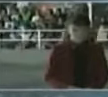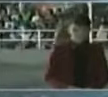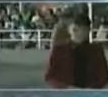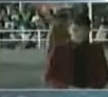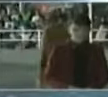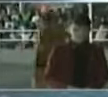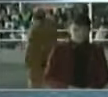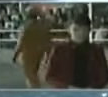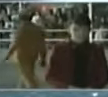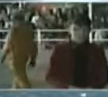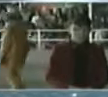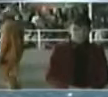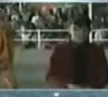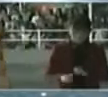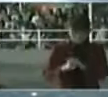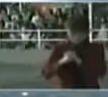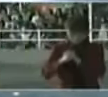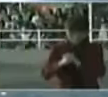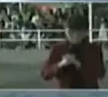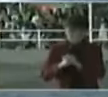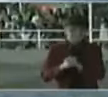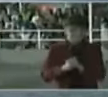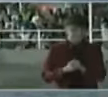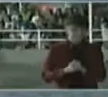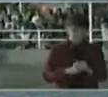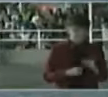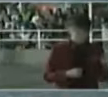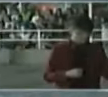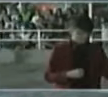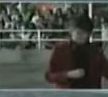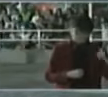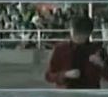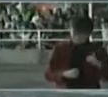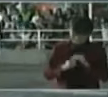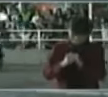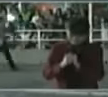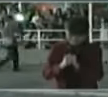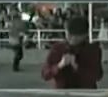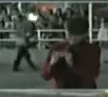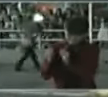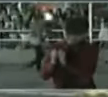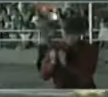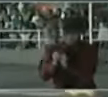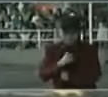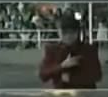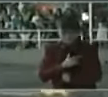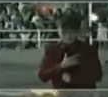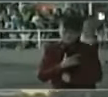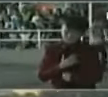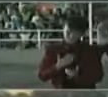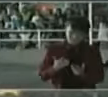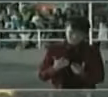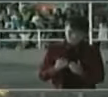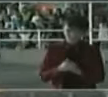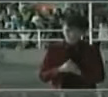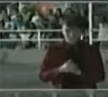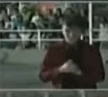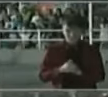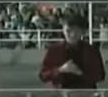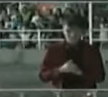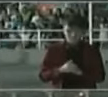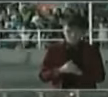noche oró por ella. Recuerdo que un compañero con el mejor sentido,